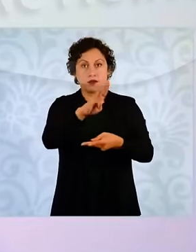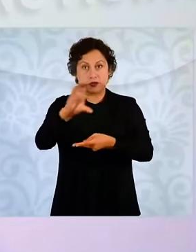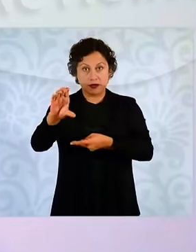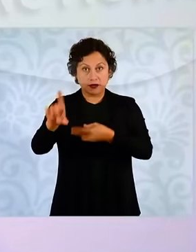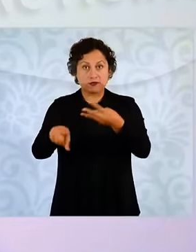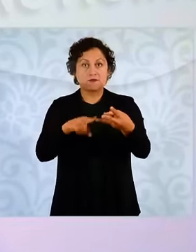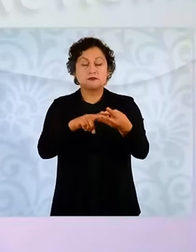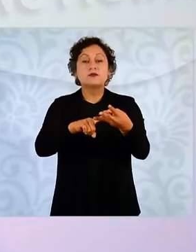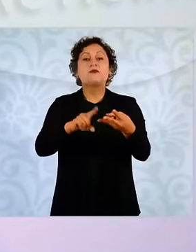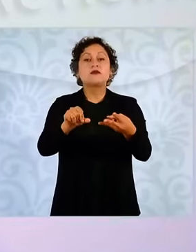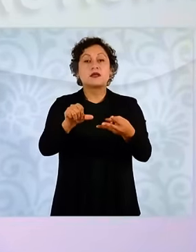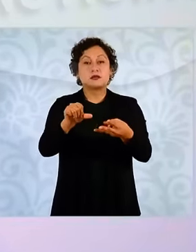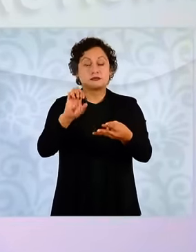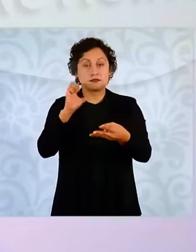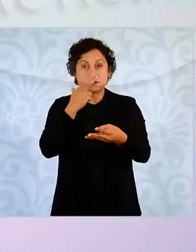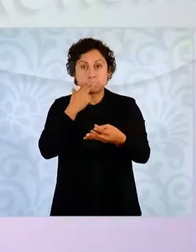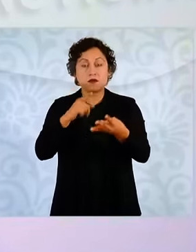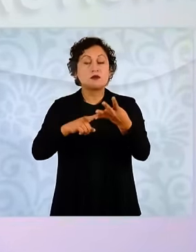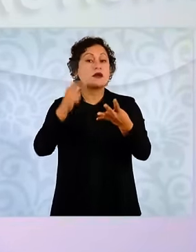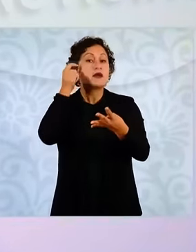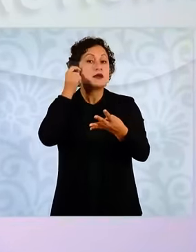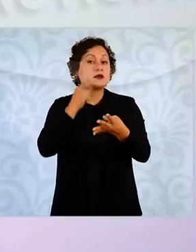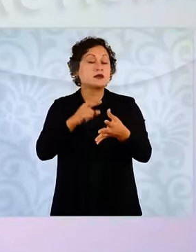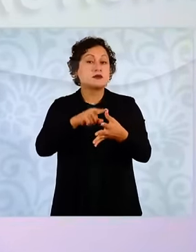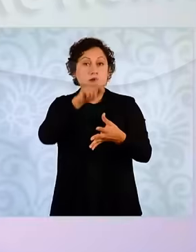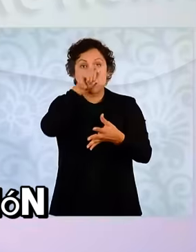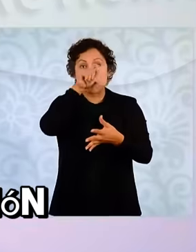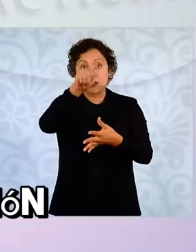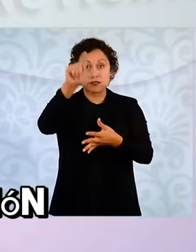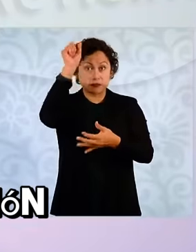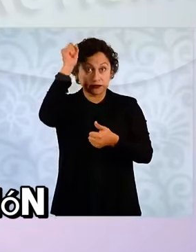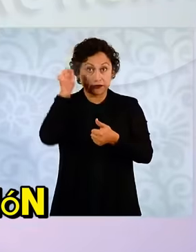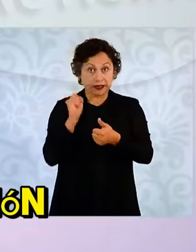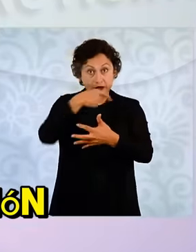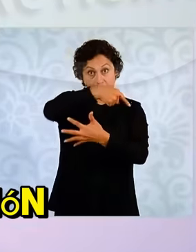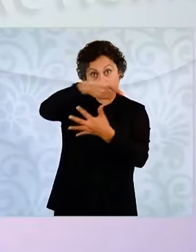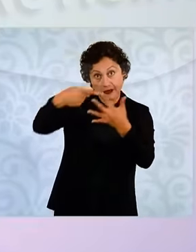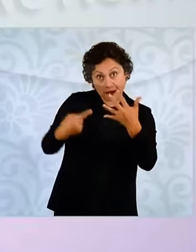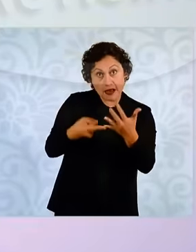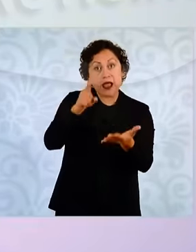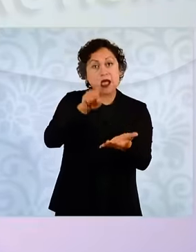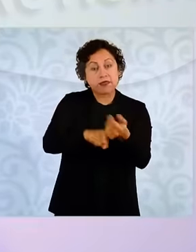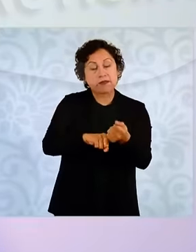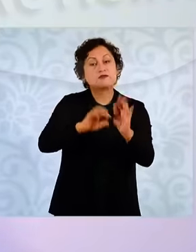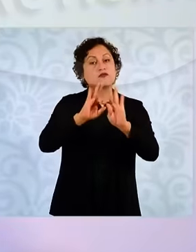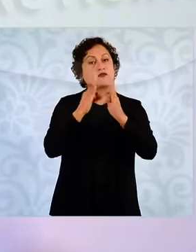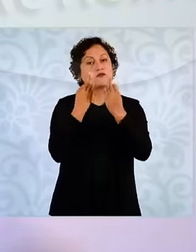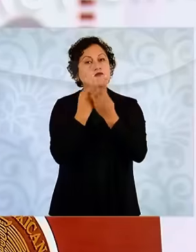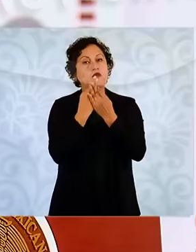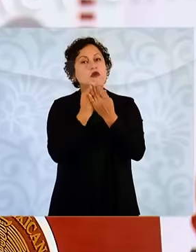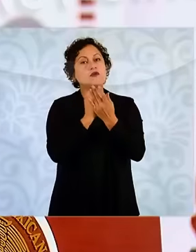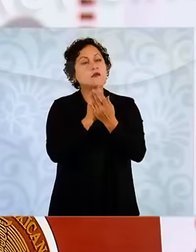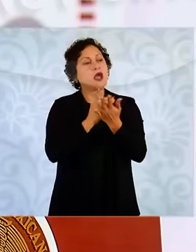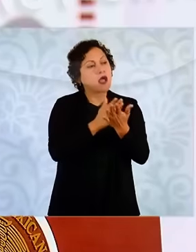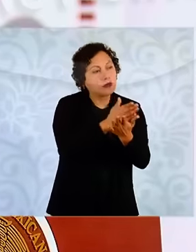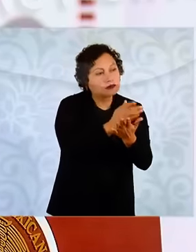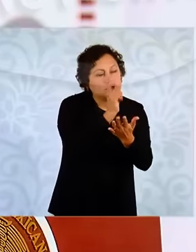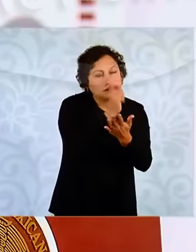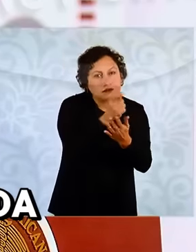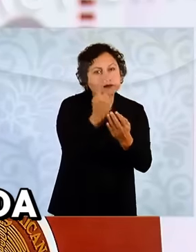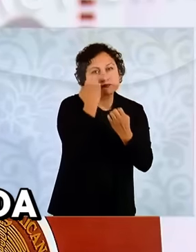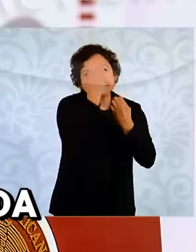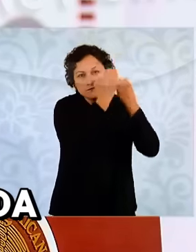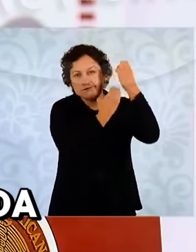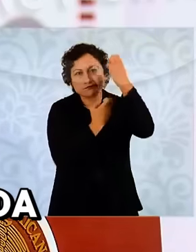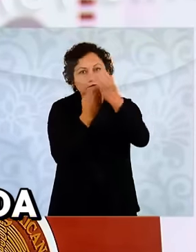Chihuahua, Guerrero, Jalisco y Sinaloa, hemos generado una estrategia de intervención para el combate a los delitos de alto impacto basada